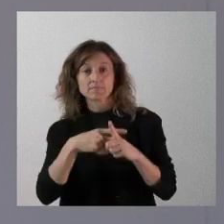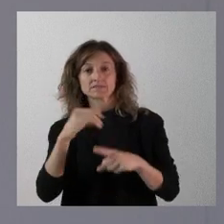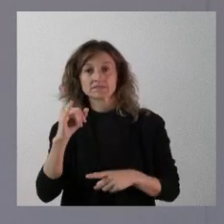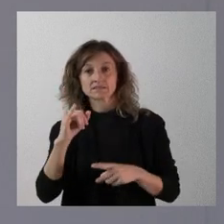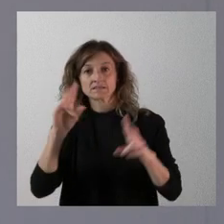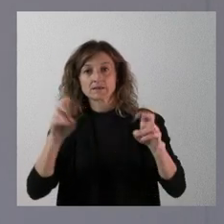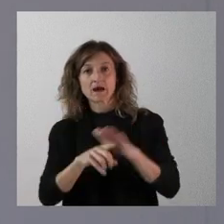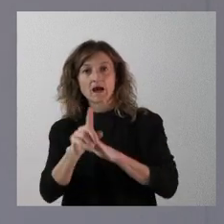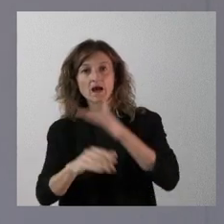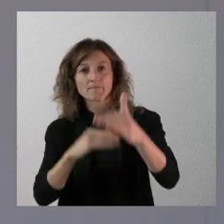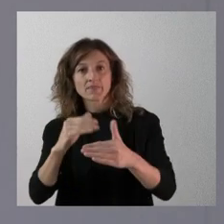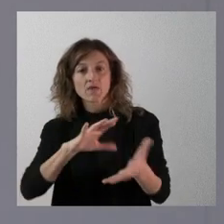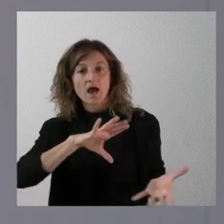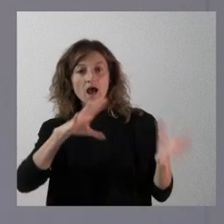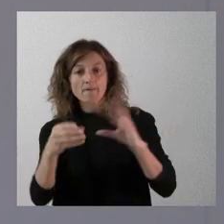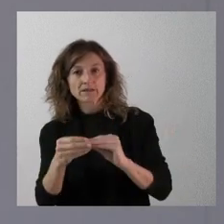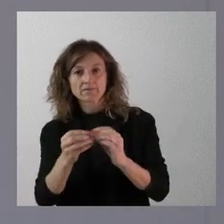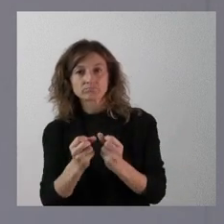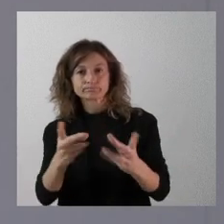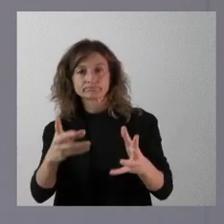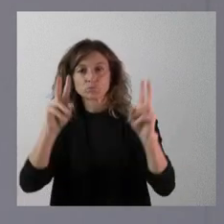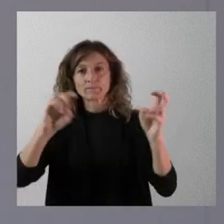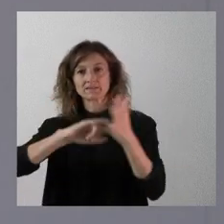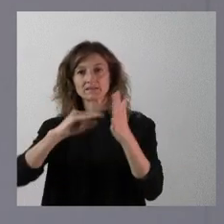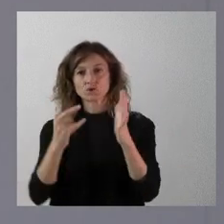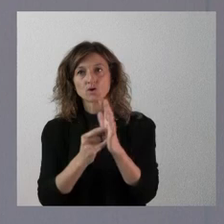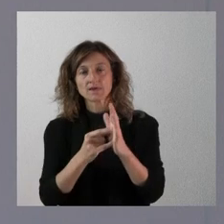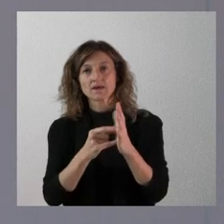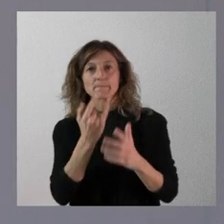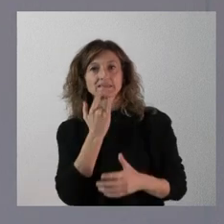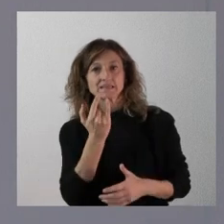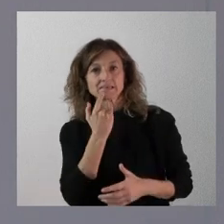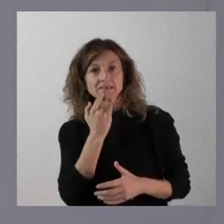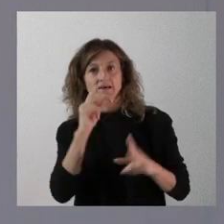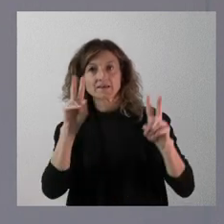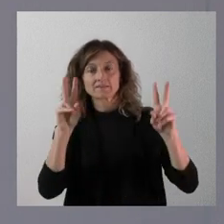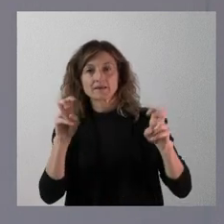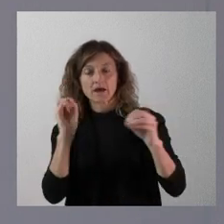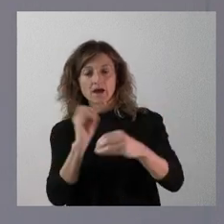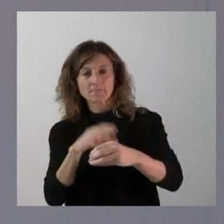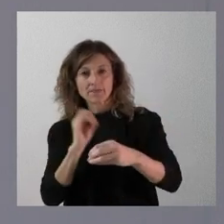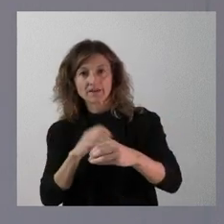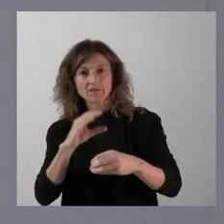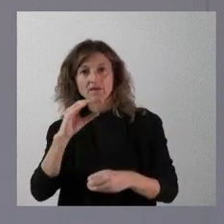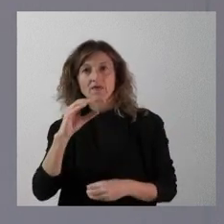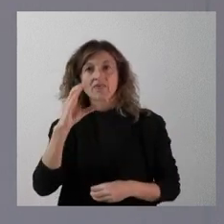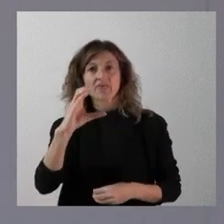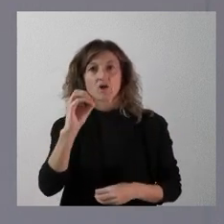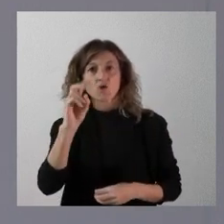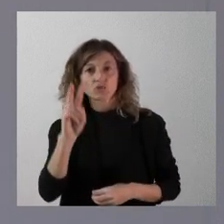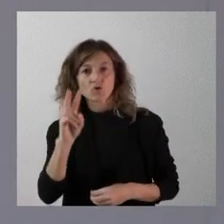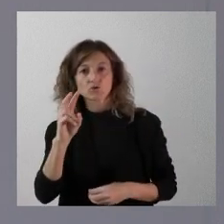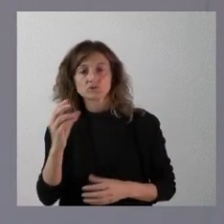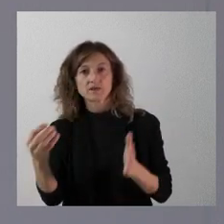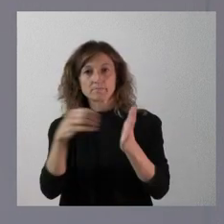pueden tener múltiples aplicaciones en Nueva astrologías de baterías en la captura y almacenamiento dioso de carbono en el avance de implantes